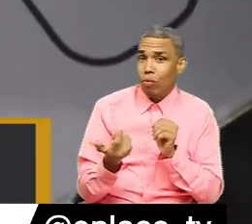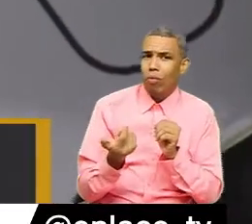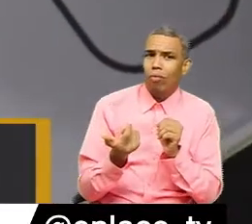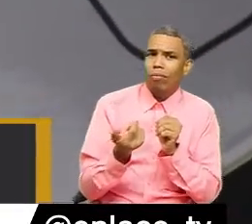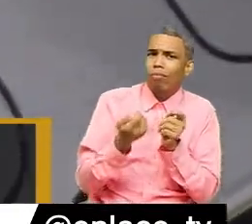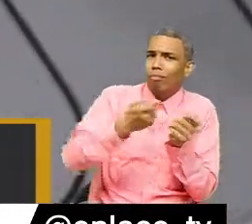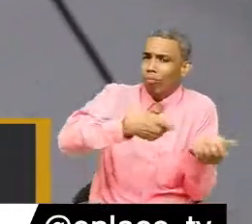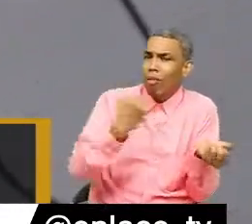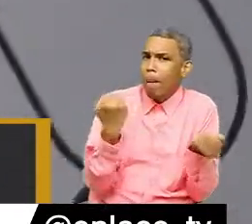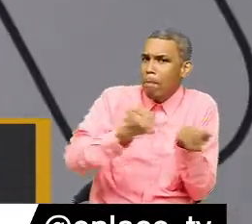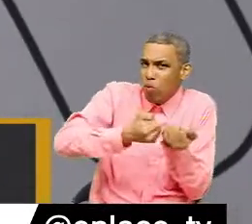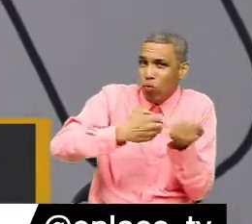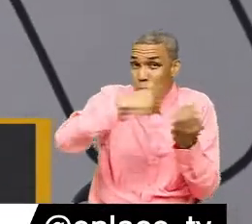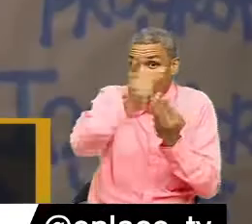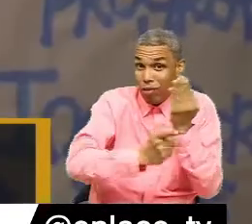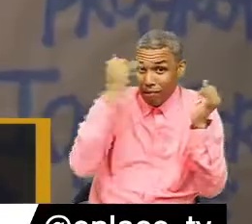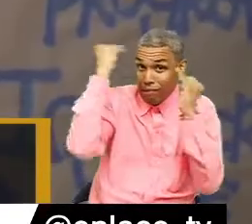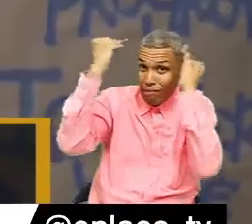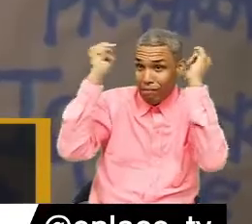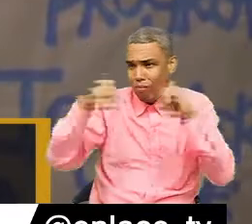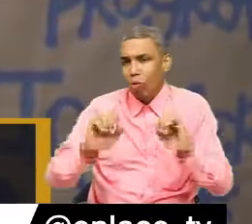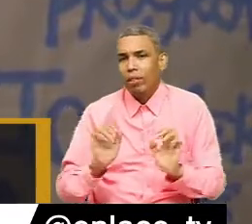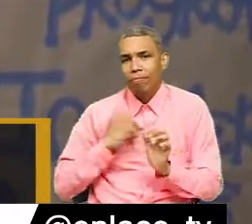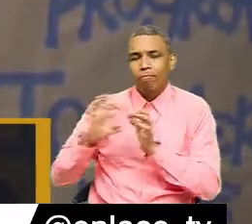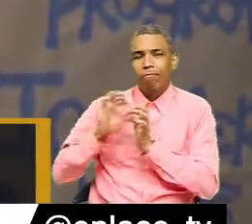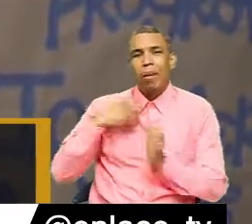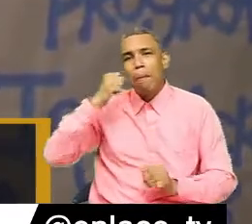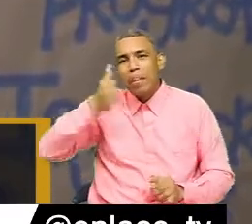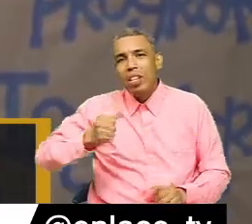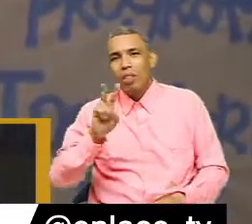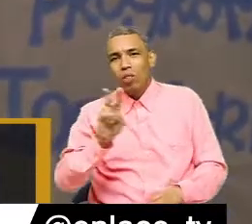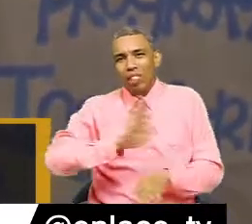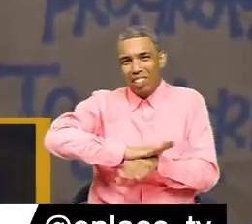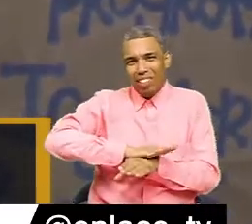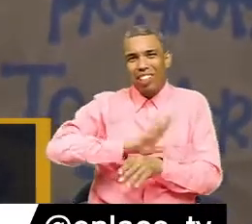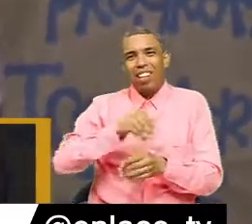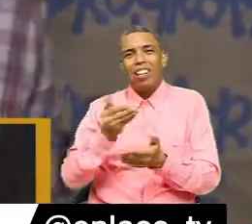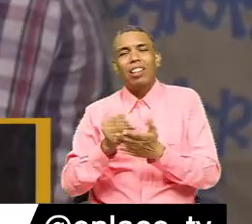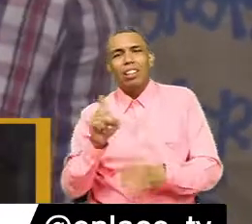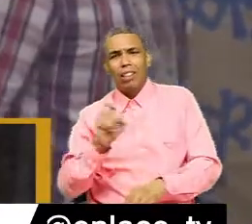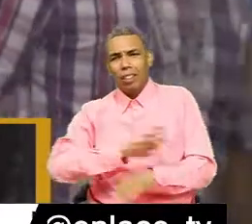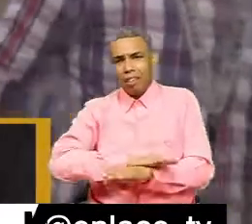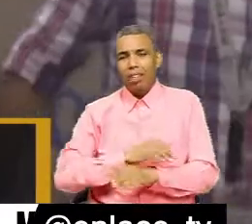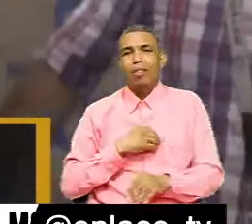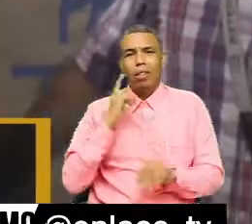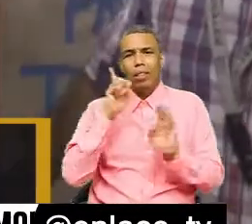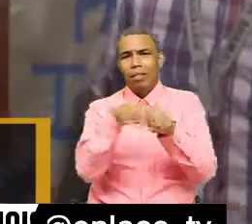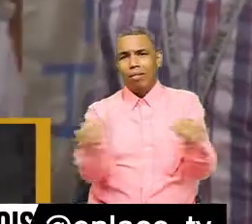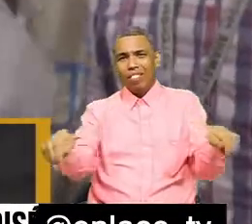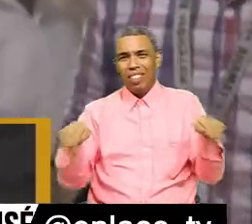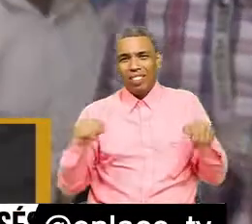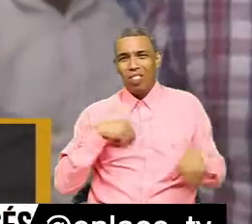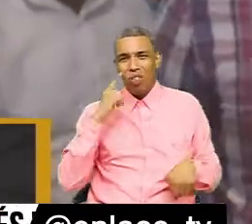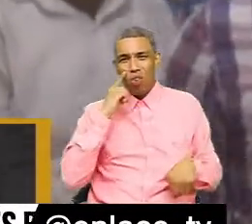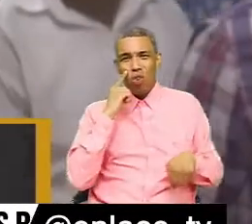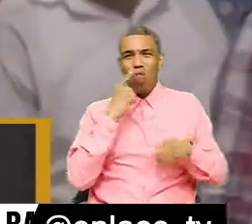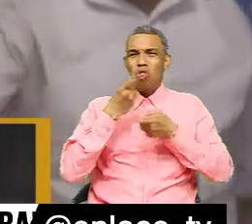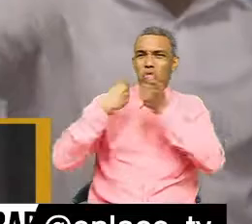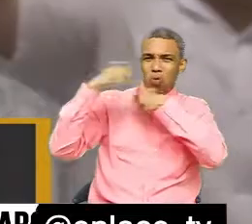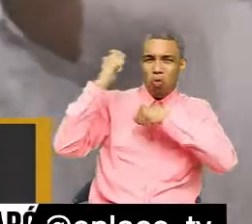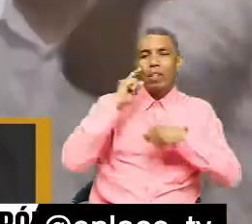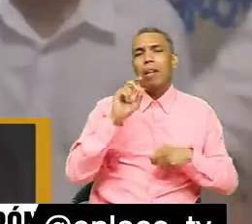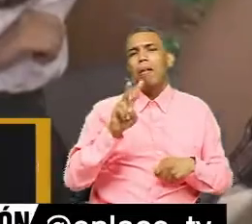desde mañana sábado, 2 de la tarde hasta las 7 de la noche en el Centro Comercial Viva, y el domingo desde las 3 de la tarde hasta las 6 de la tarde